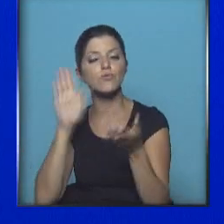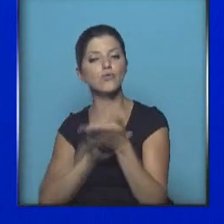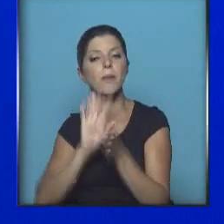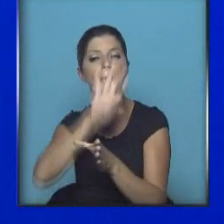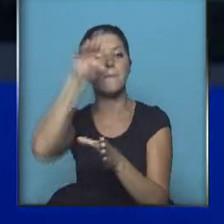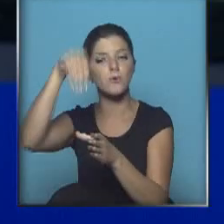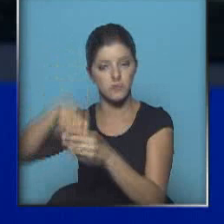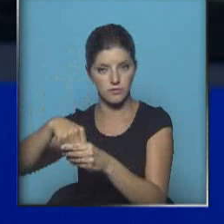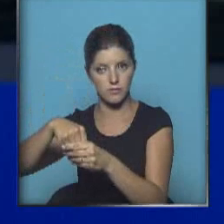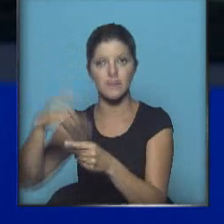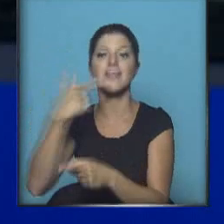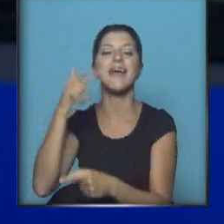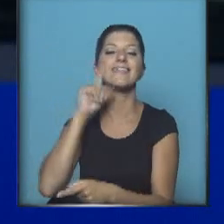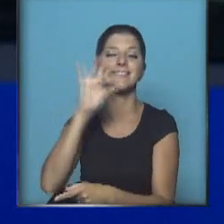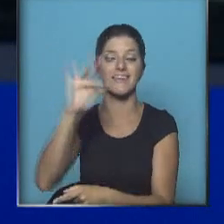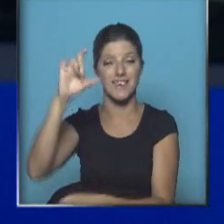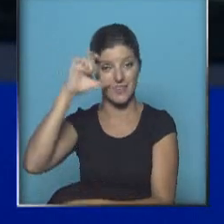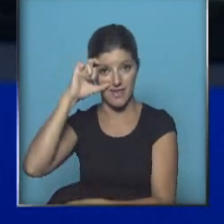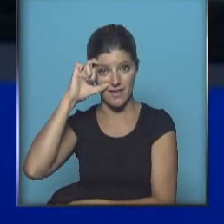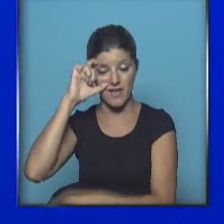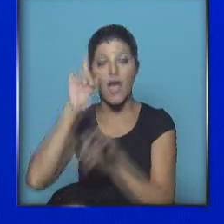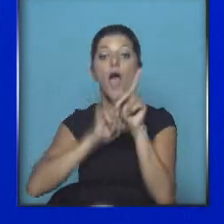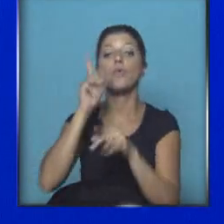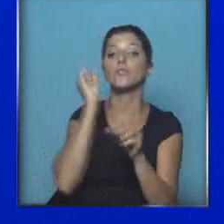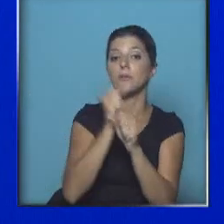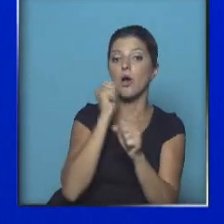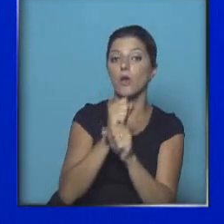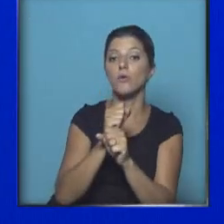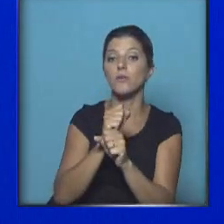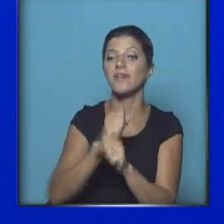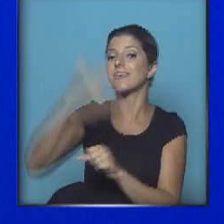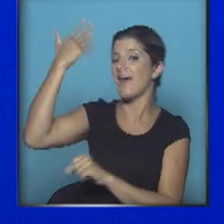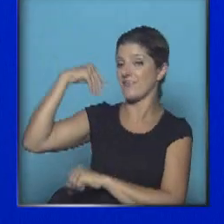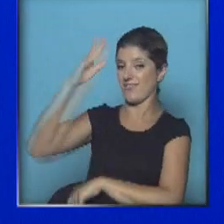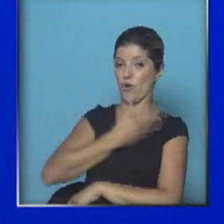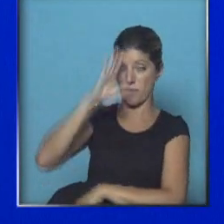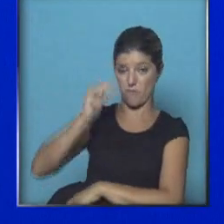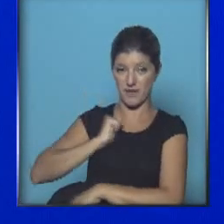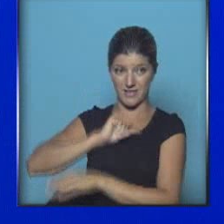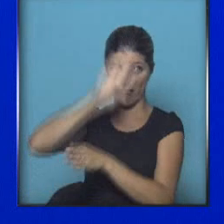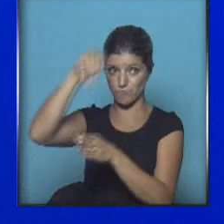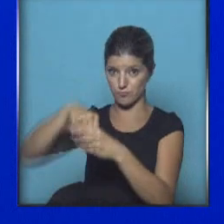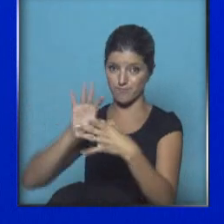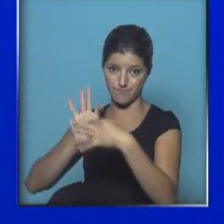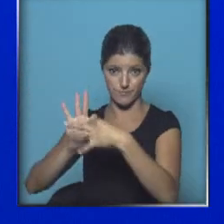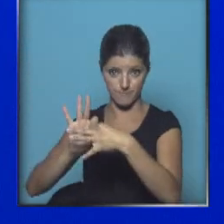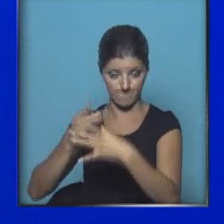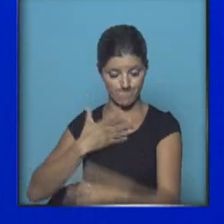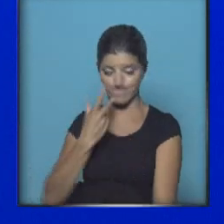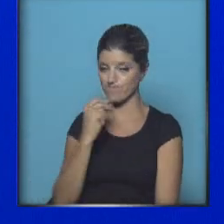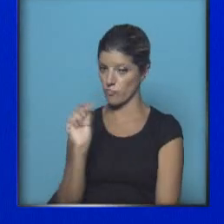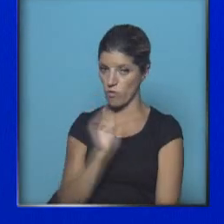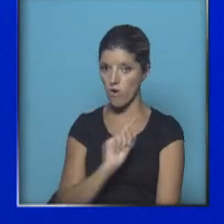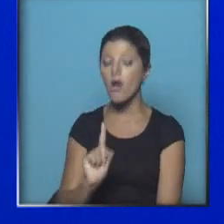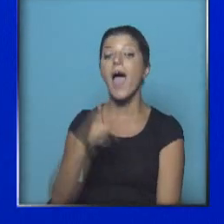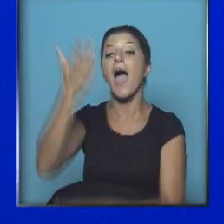en la Secretaría de Inteligencia de funcionarios que vienen desde tiempos de la dictadura. Lo hemos objetado durante el